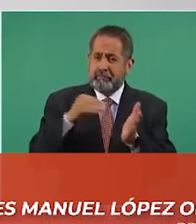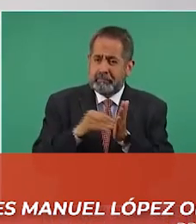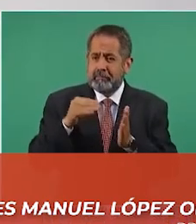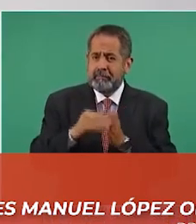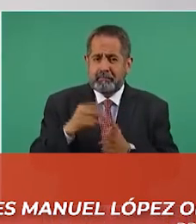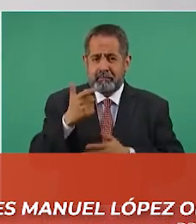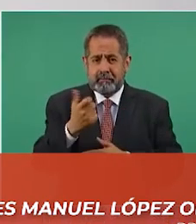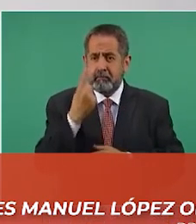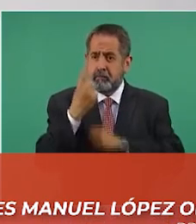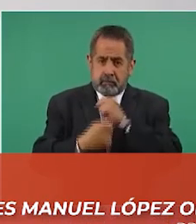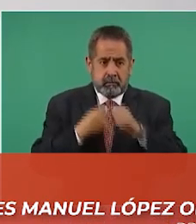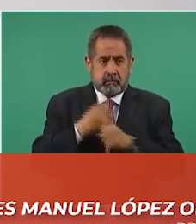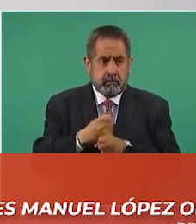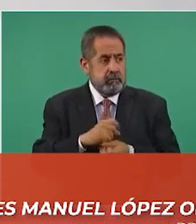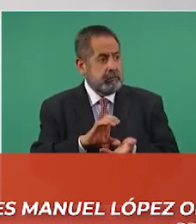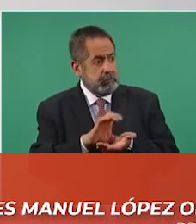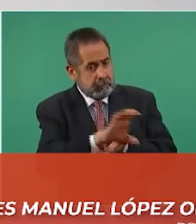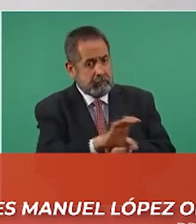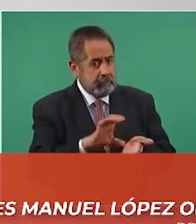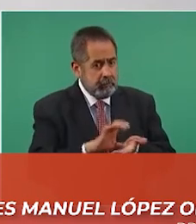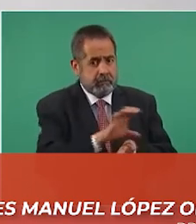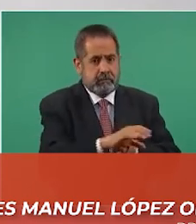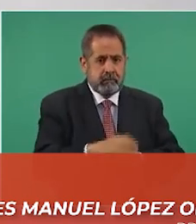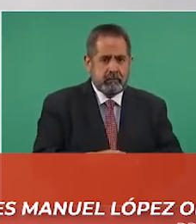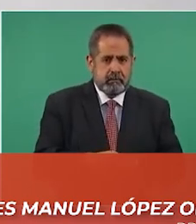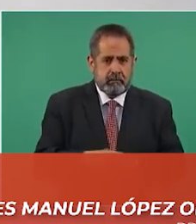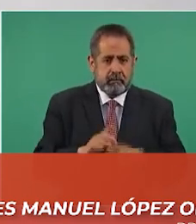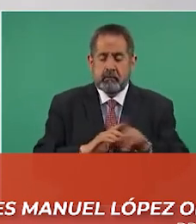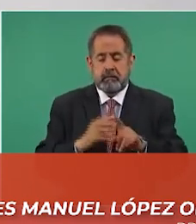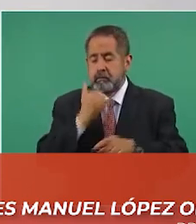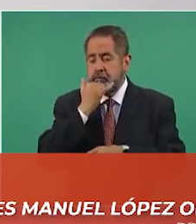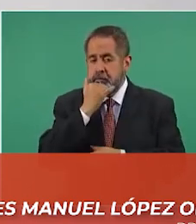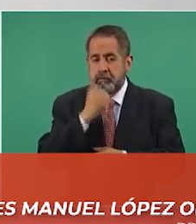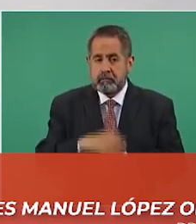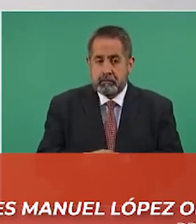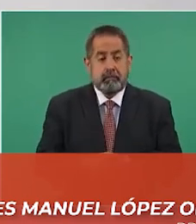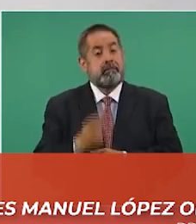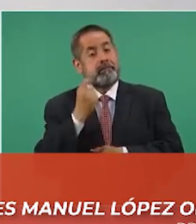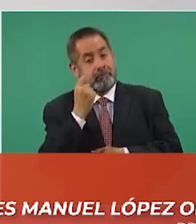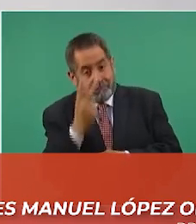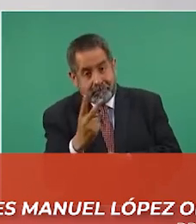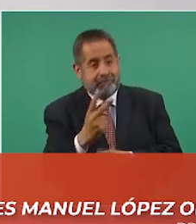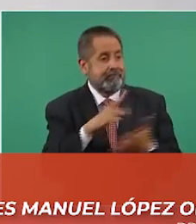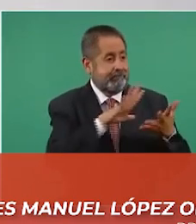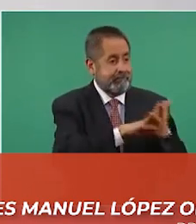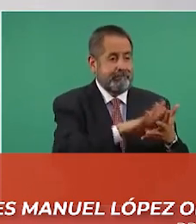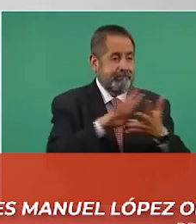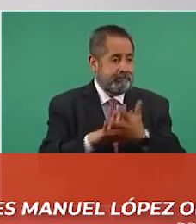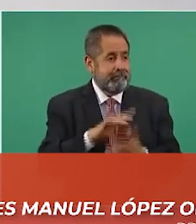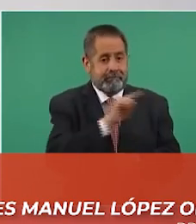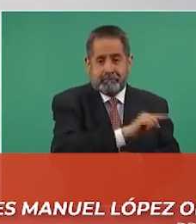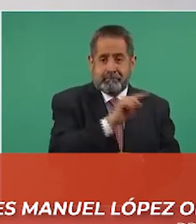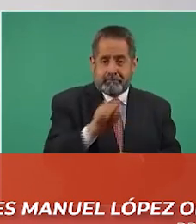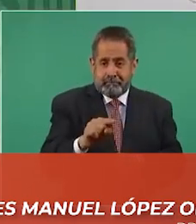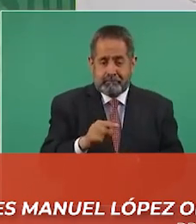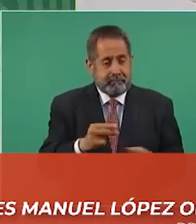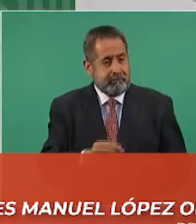2,000 millones de pesos por año. No, me equivoqué, son dos reclusorios.